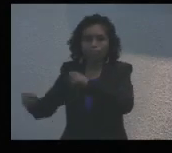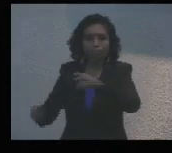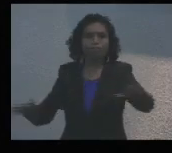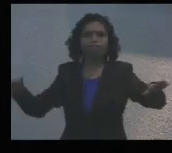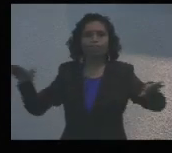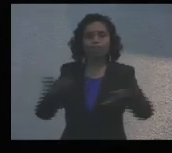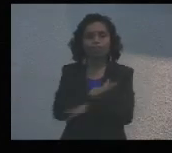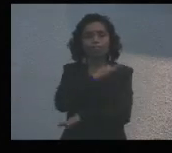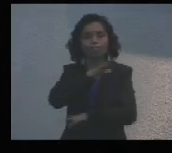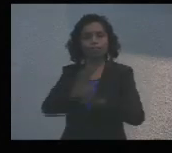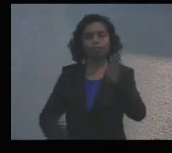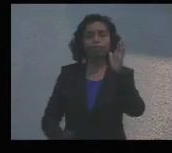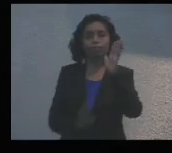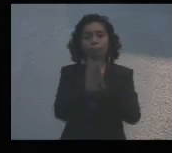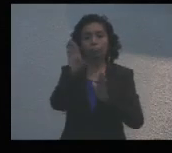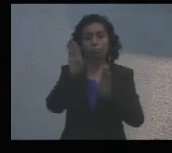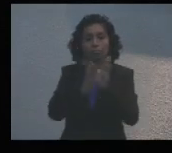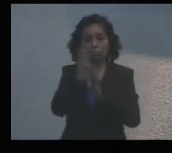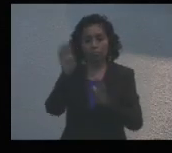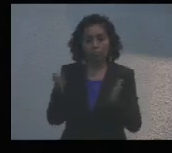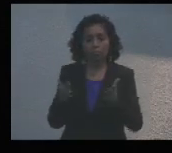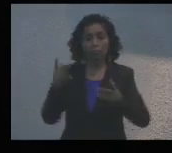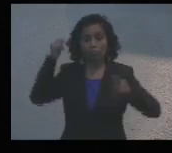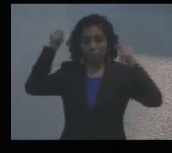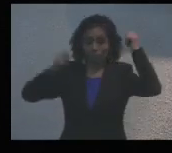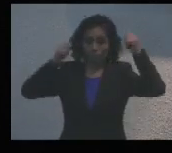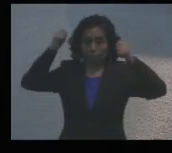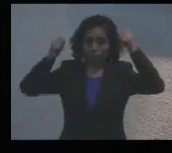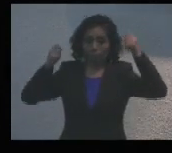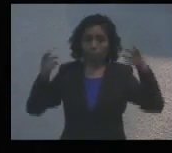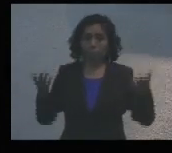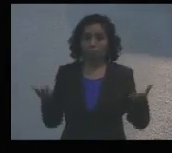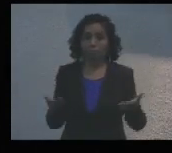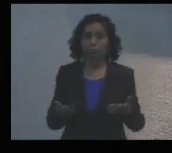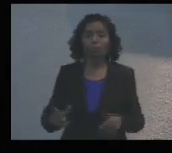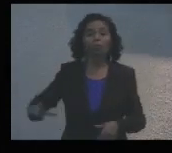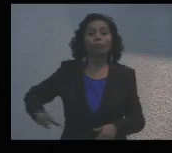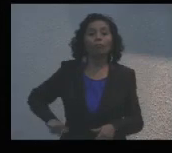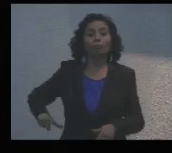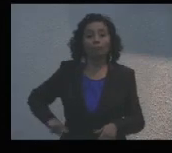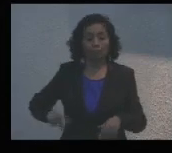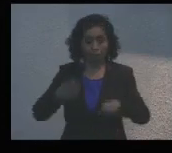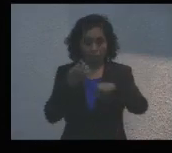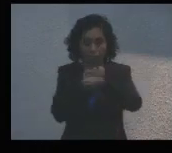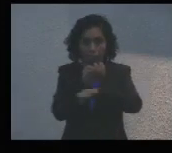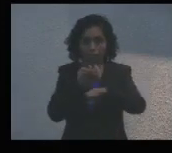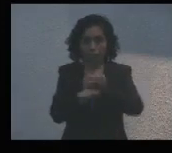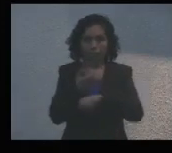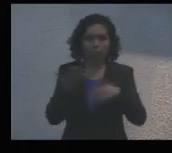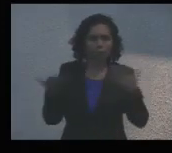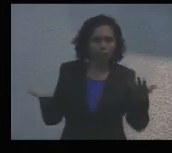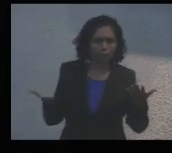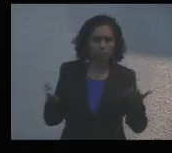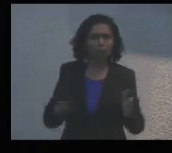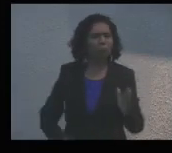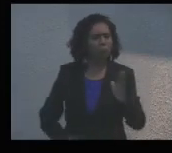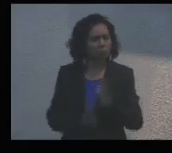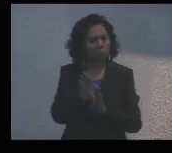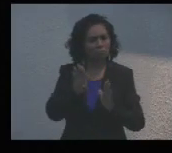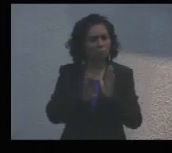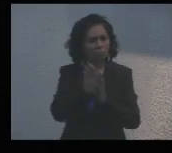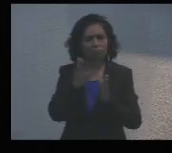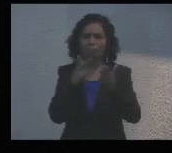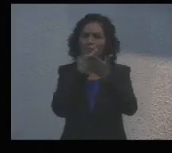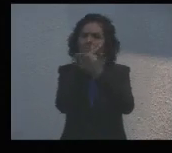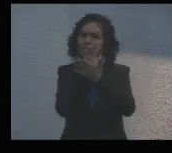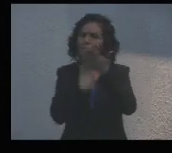la aceleración de la dinámica del sector turístico. El Gobierno del Estado también está impulsando proyectos